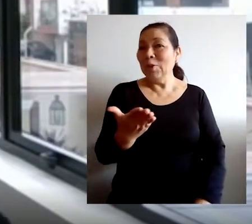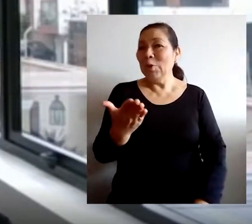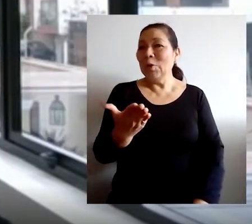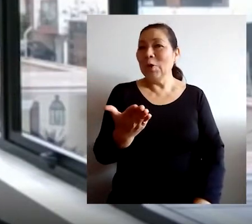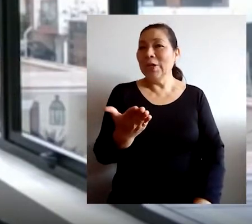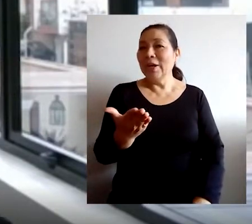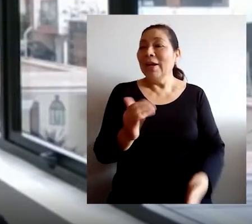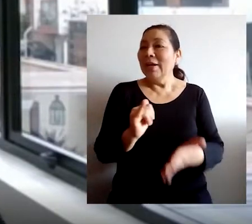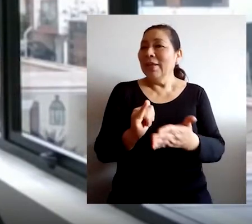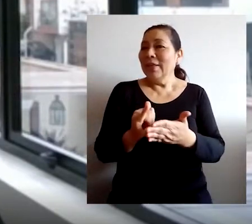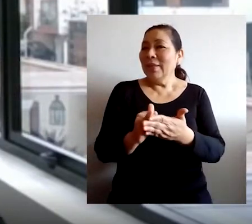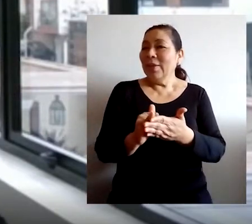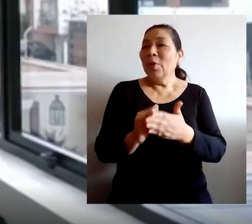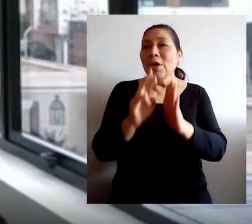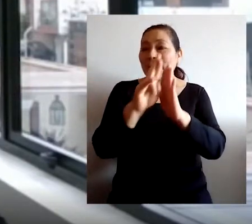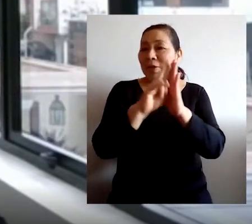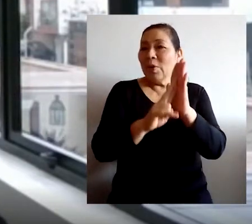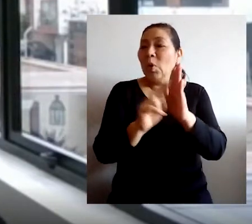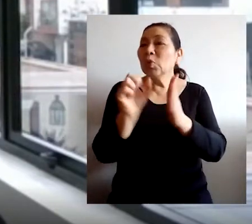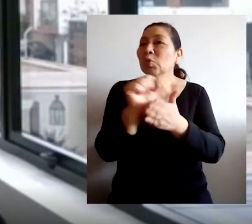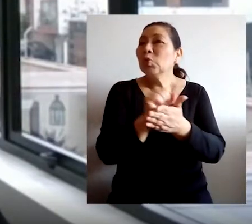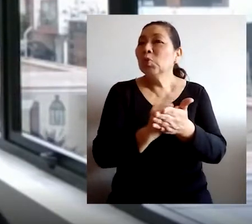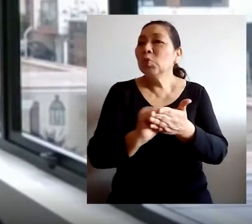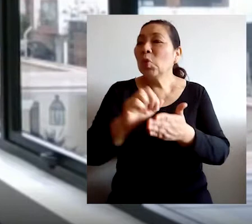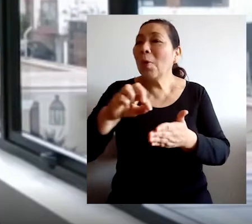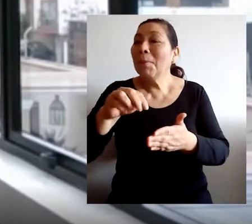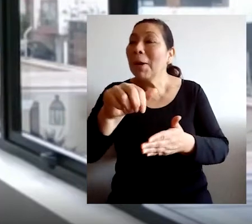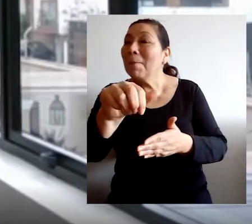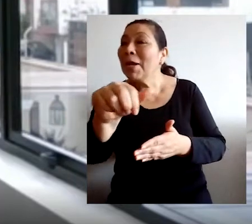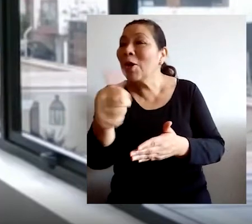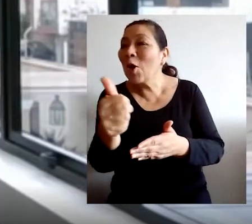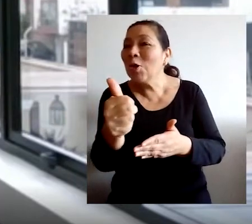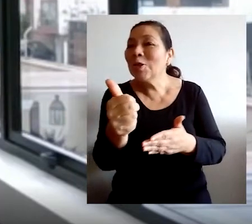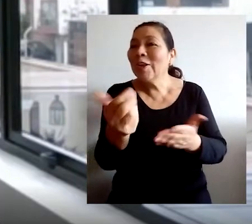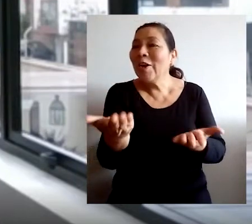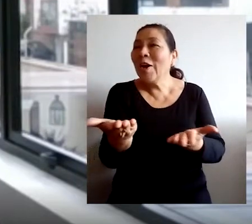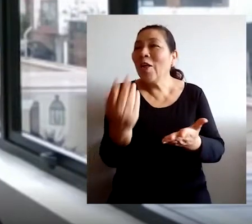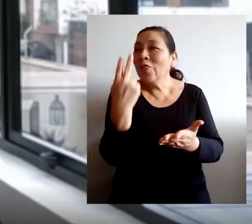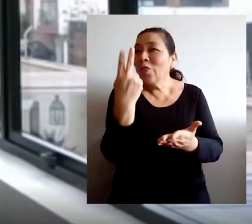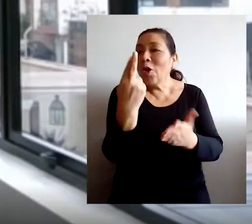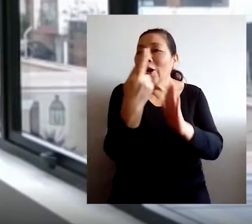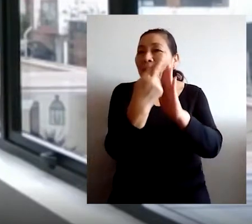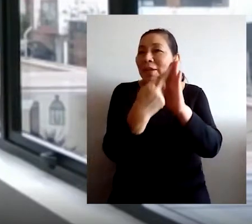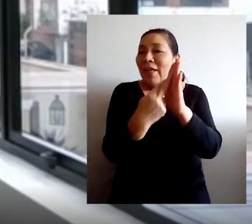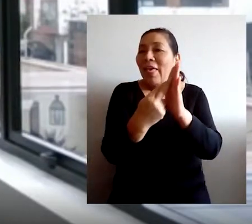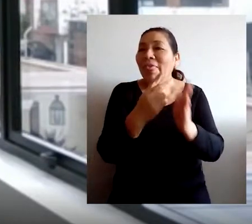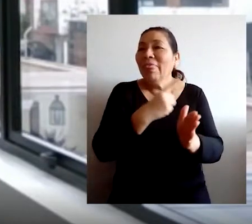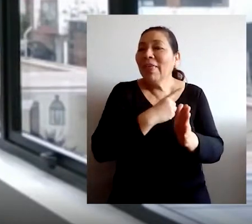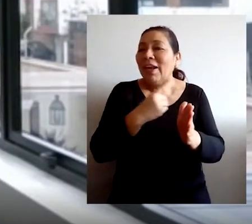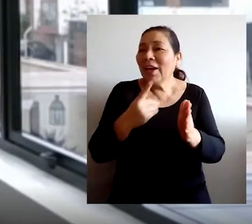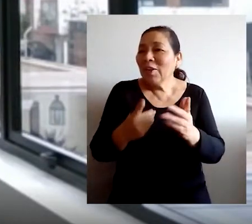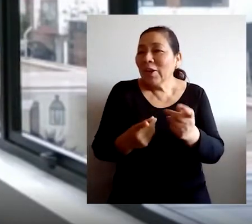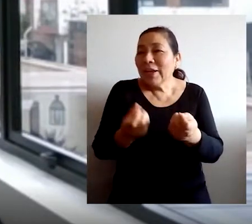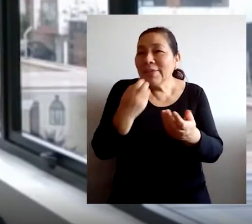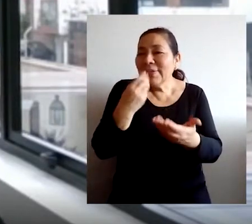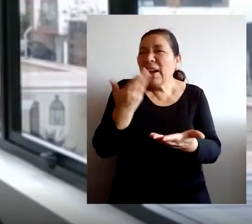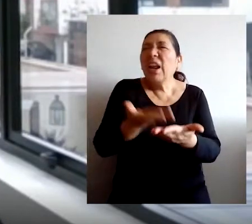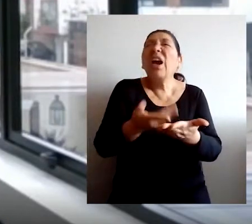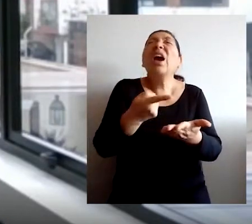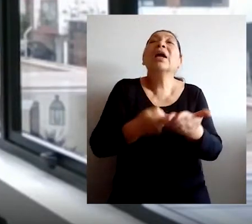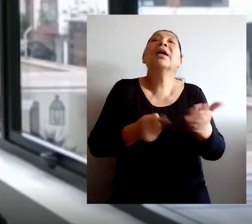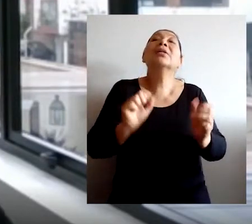nulidad de una resolución suprema. En el otro caso, eran dos resoluciones directorales que se atacaban.